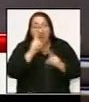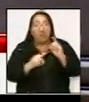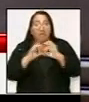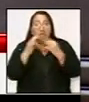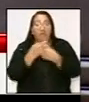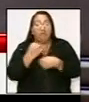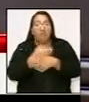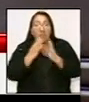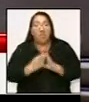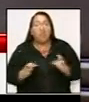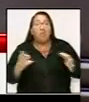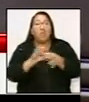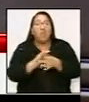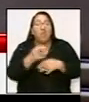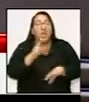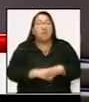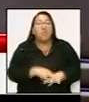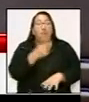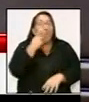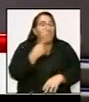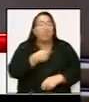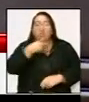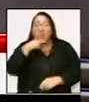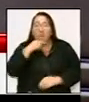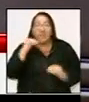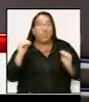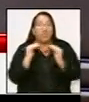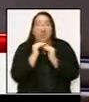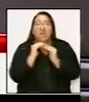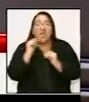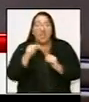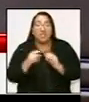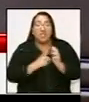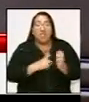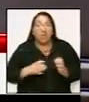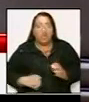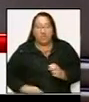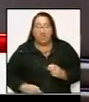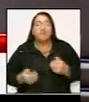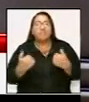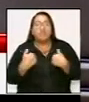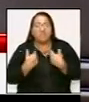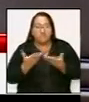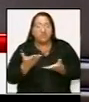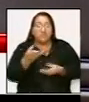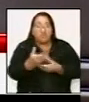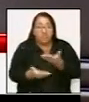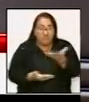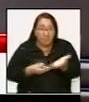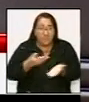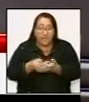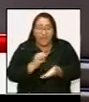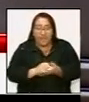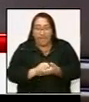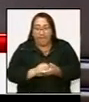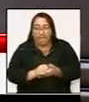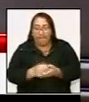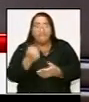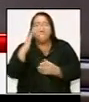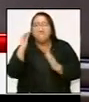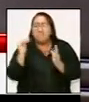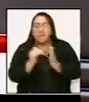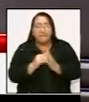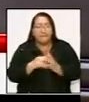familia formada por la unión natural de un hombre y una mujer. Y es este gobierno que debe invertir los millones